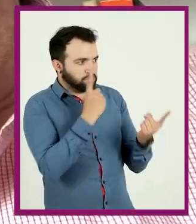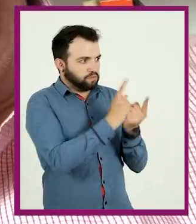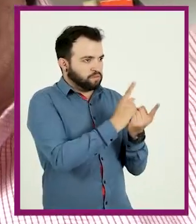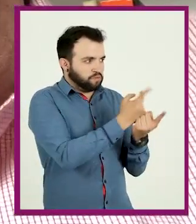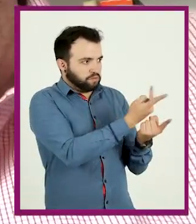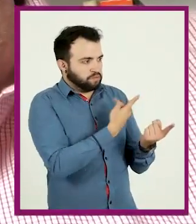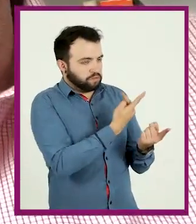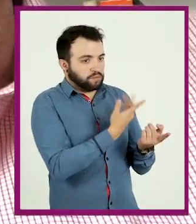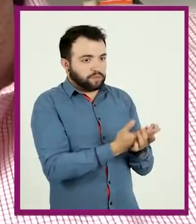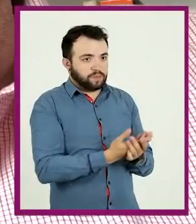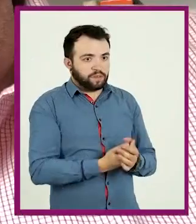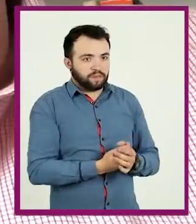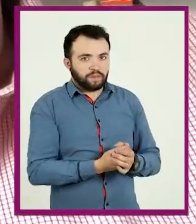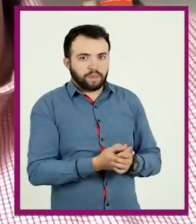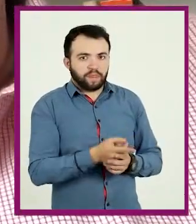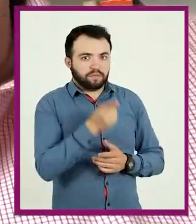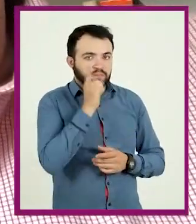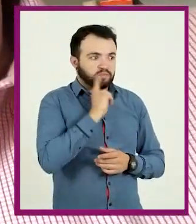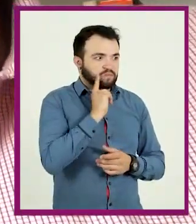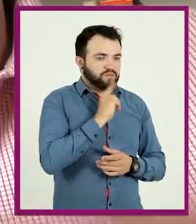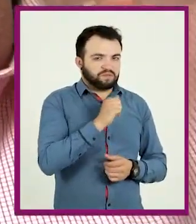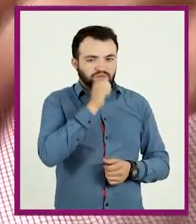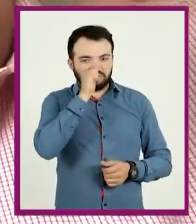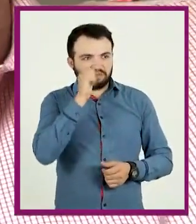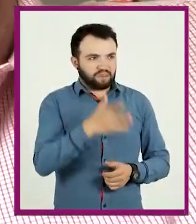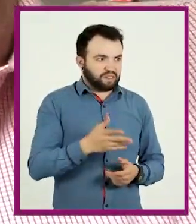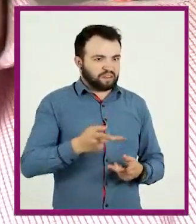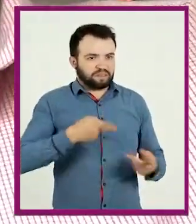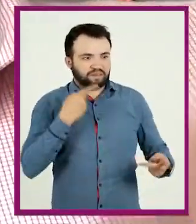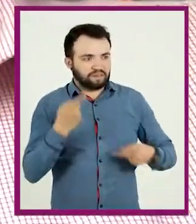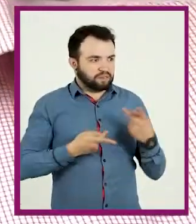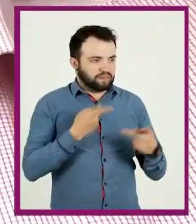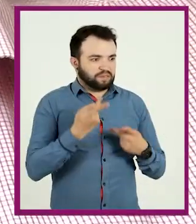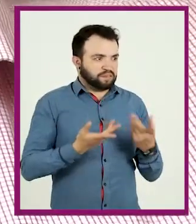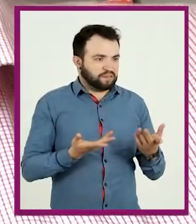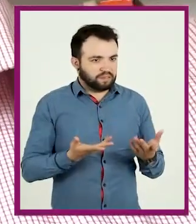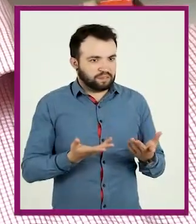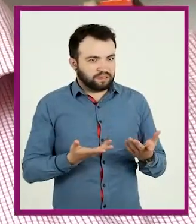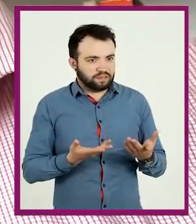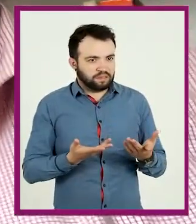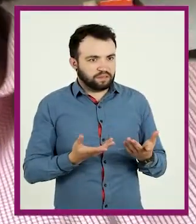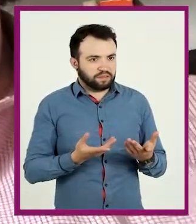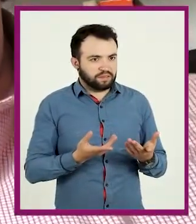«Con contorsiones, espumarajos, insultos y todo eso».